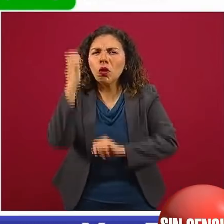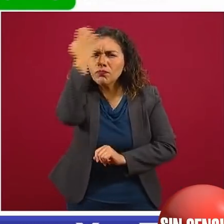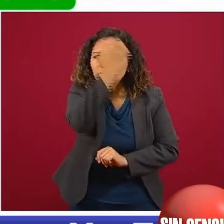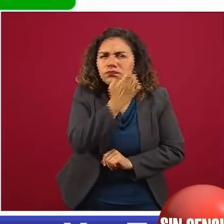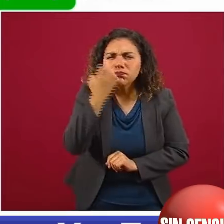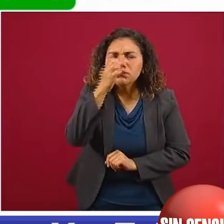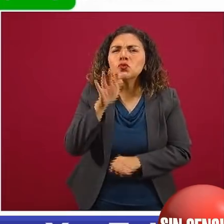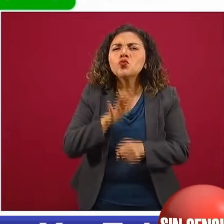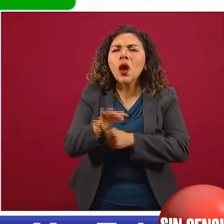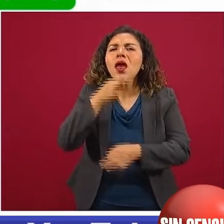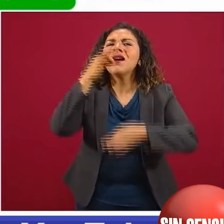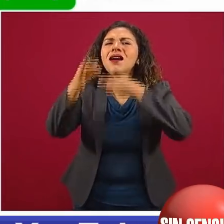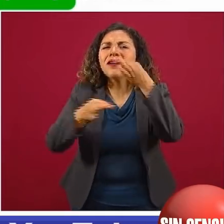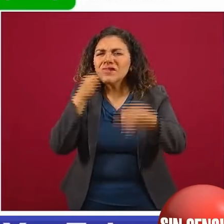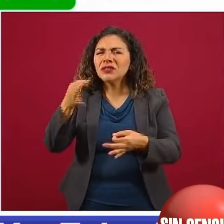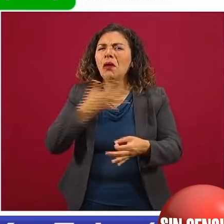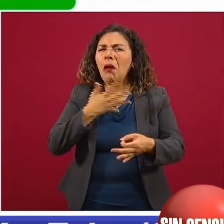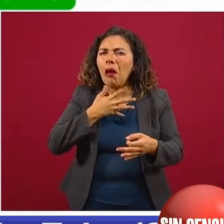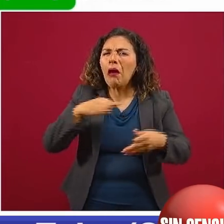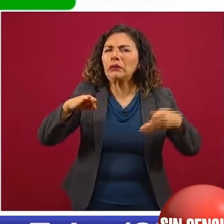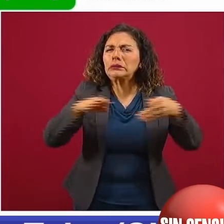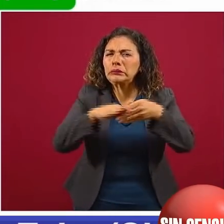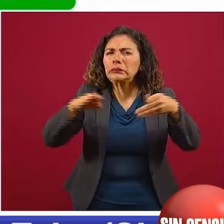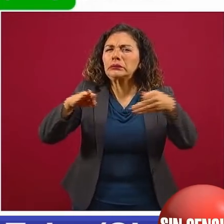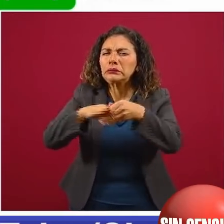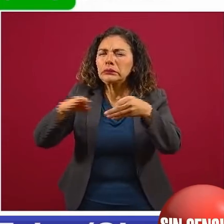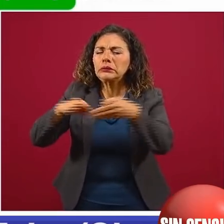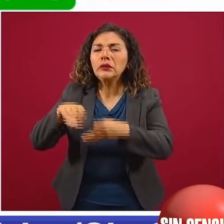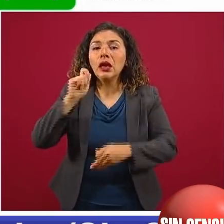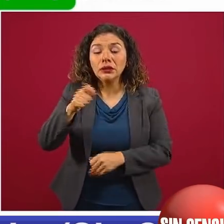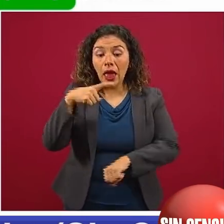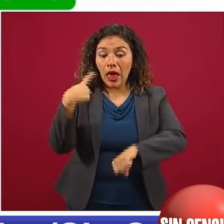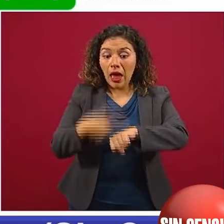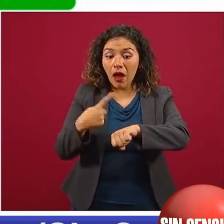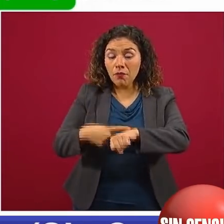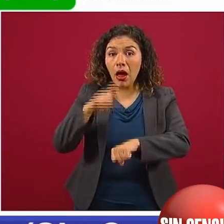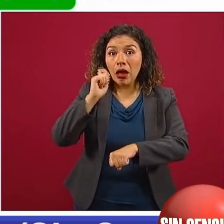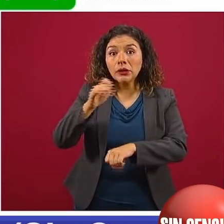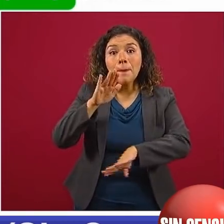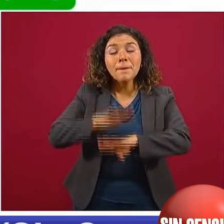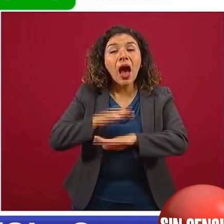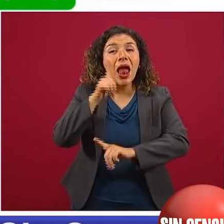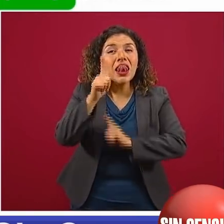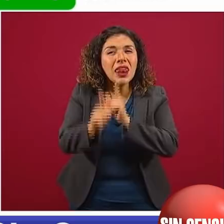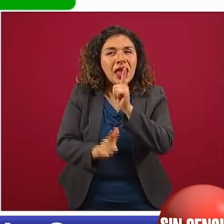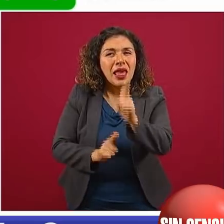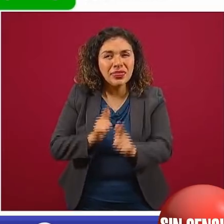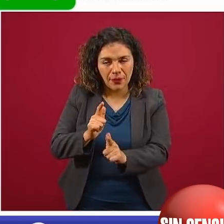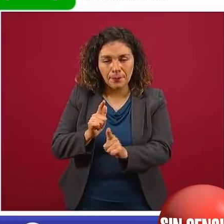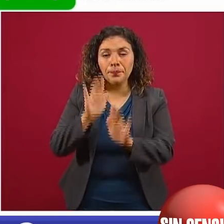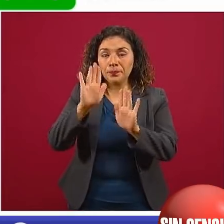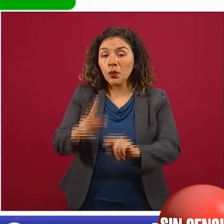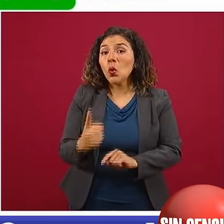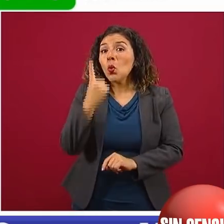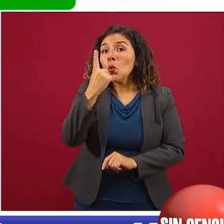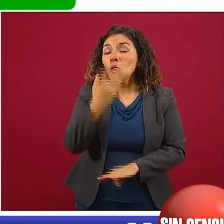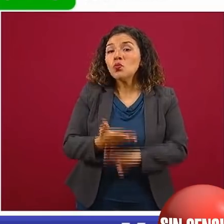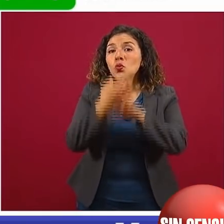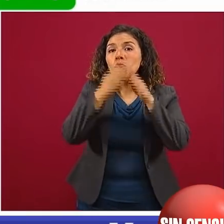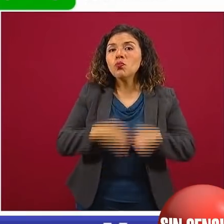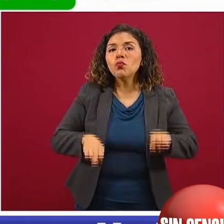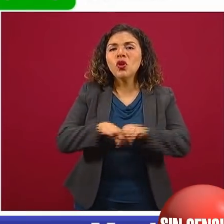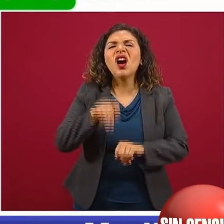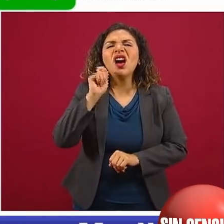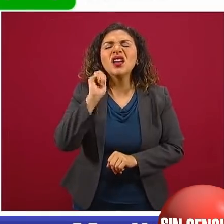estas señales de las que hablamos repetidamente de que la epidemia se está haciendo más lenta. Una muy importante es